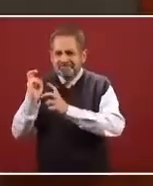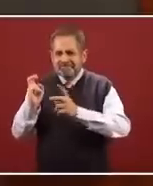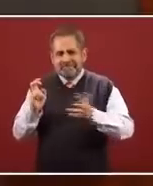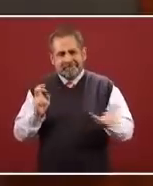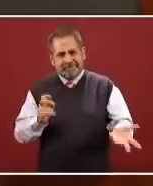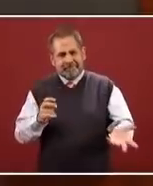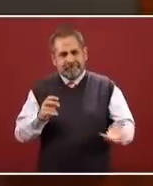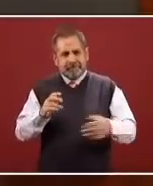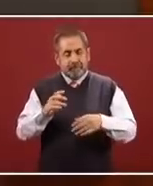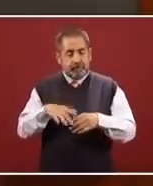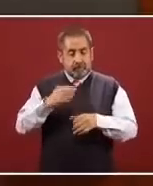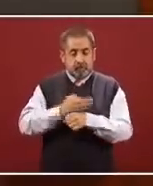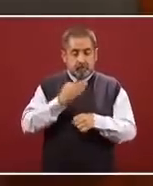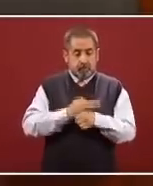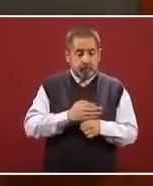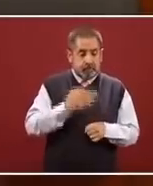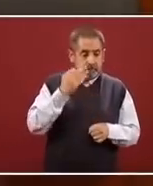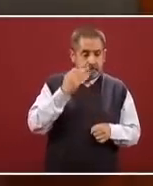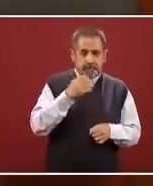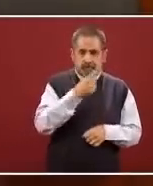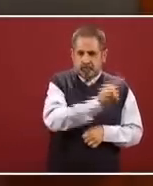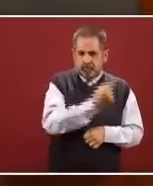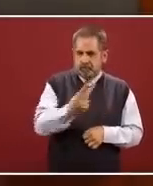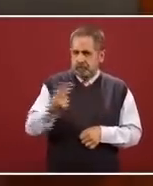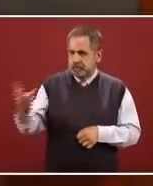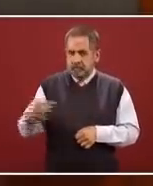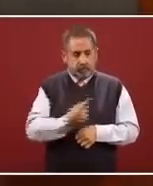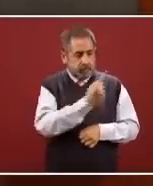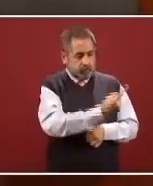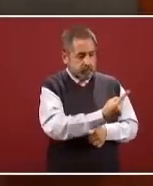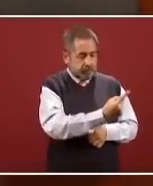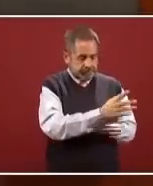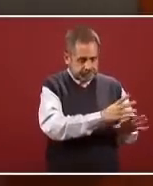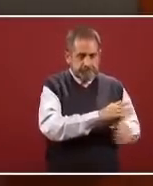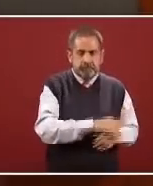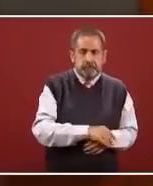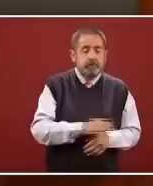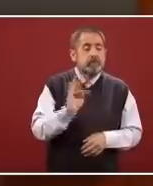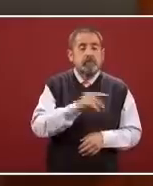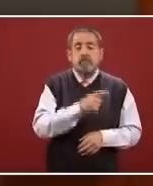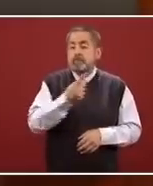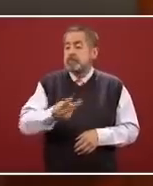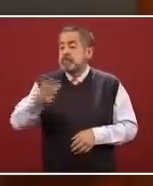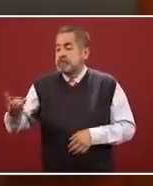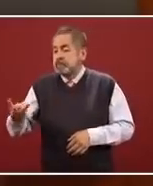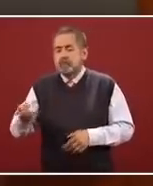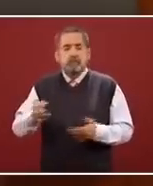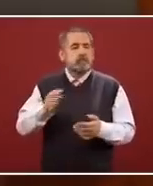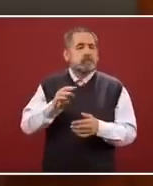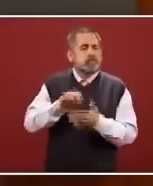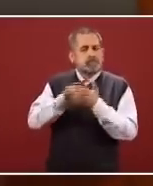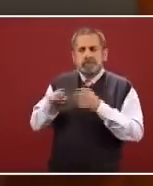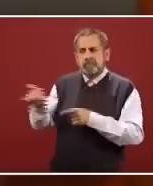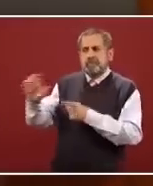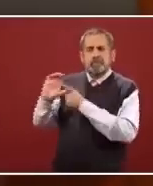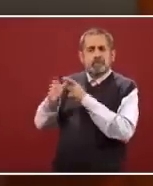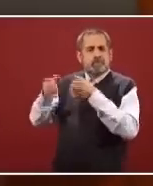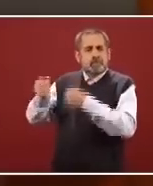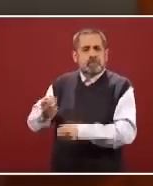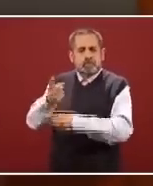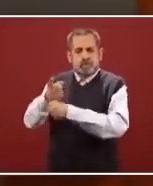en un escenario 1, no sé qué podría pasar en un escenario 2 o 3. Si existe algún protocolo o medidas que hayan tomado como el Comité de Seguridad también que está